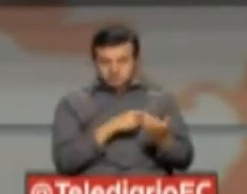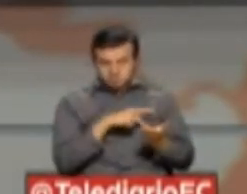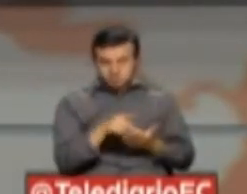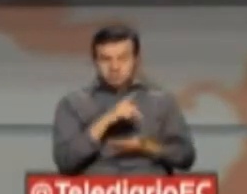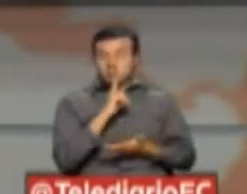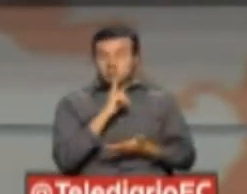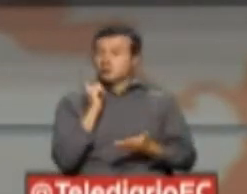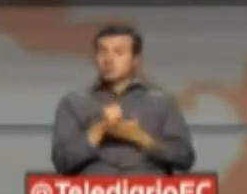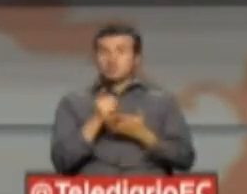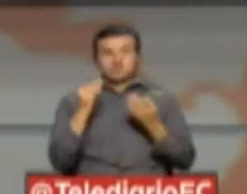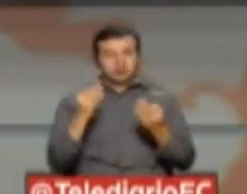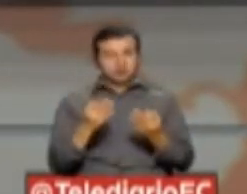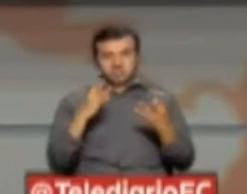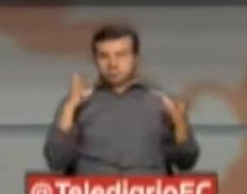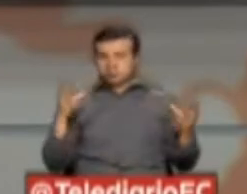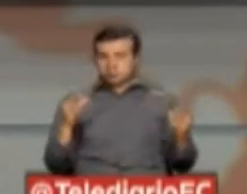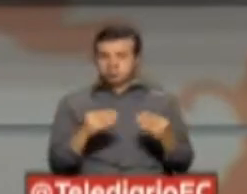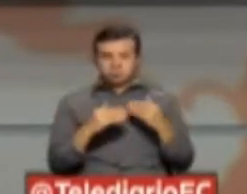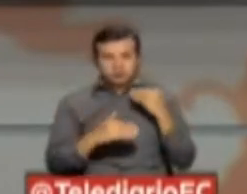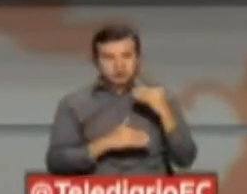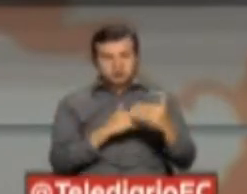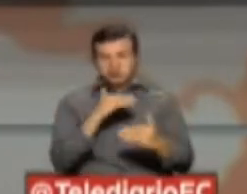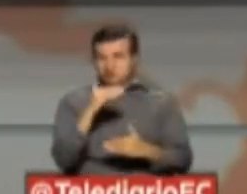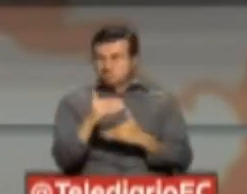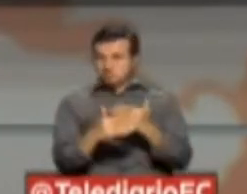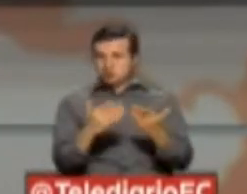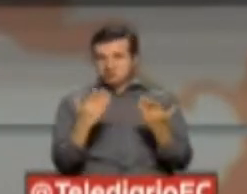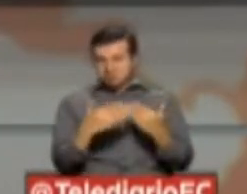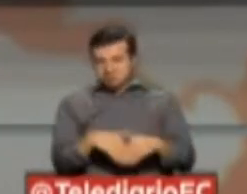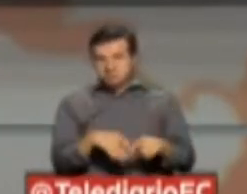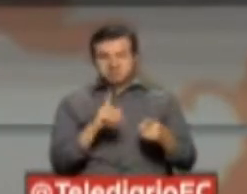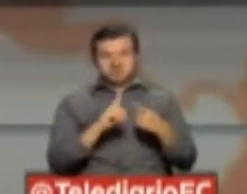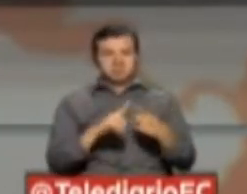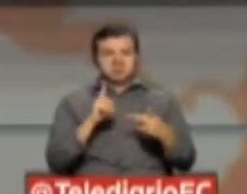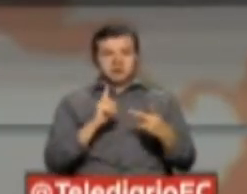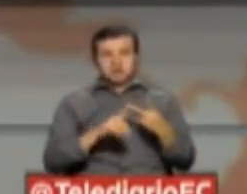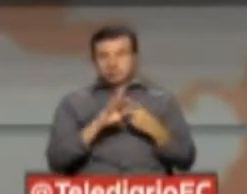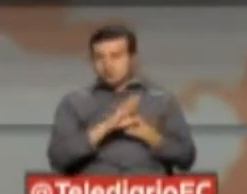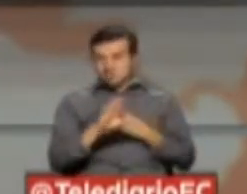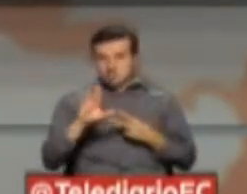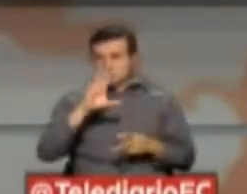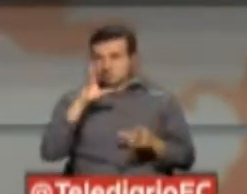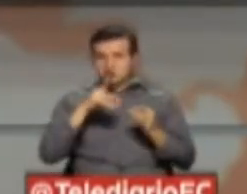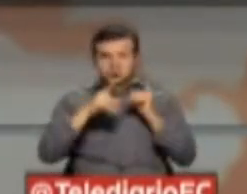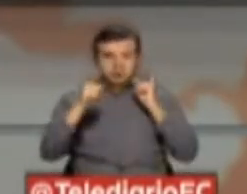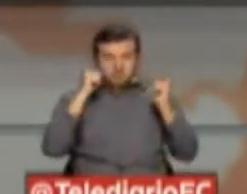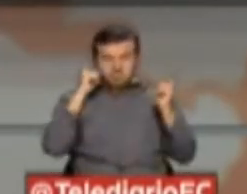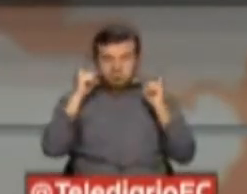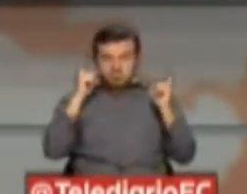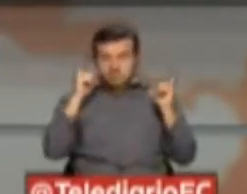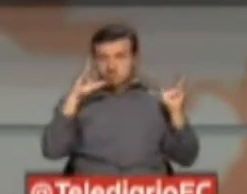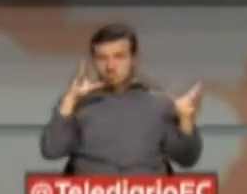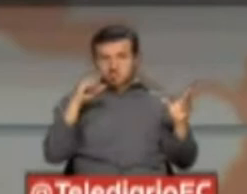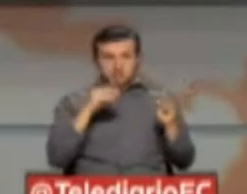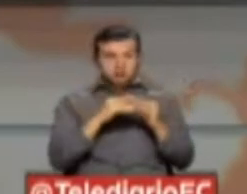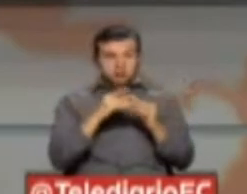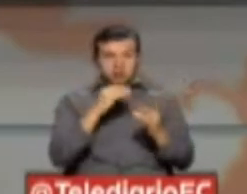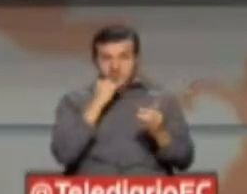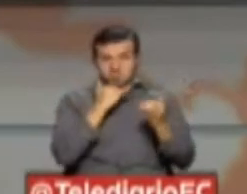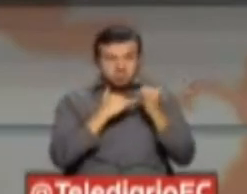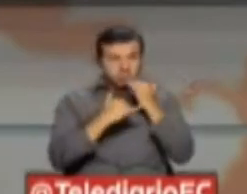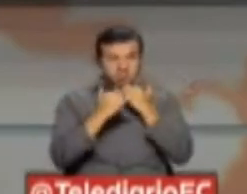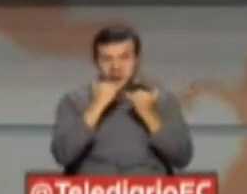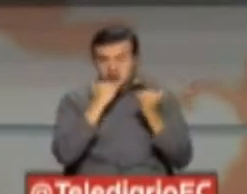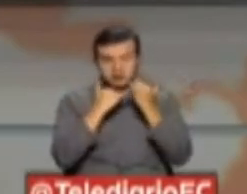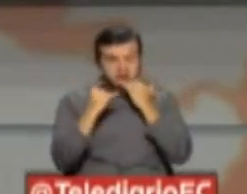porque si se cumplió con el debido proceso si se cumplió con este con estos controles y con la cadena de inobservancia que se suele